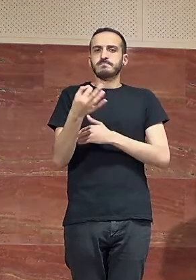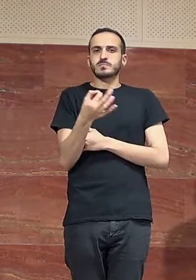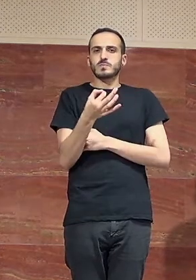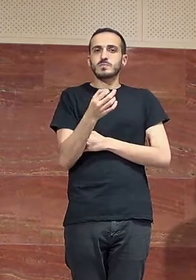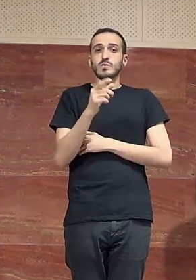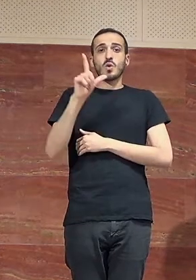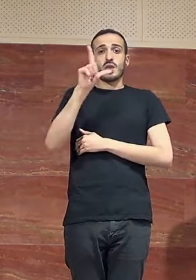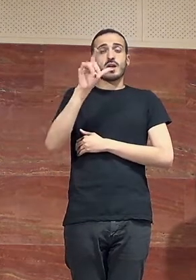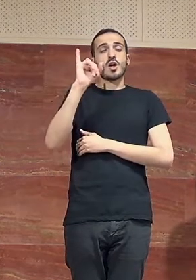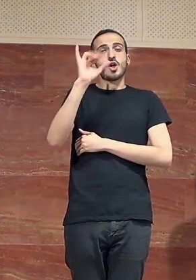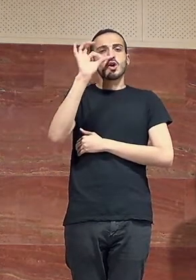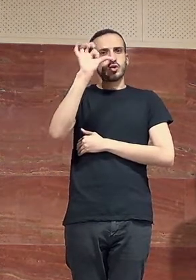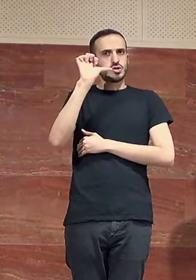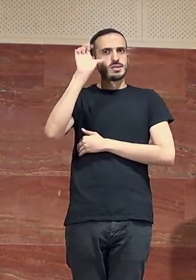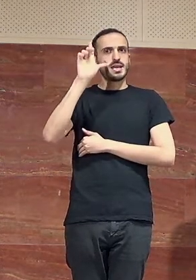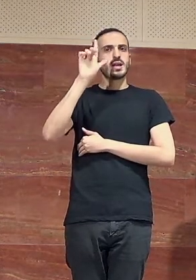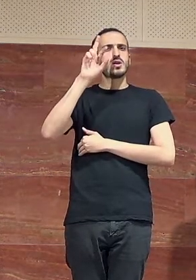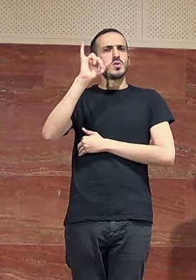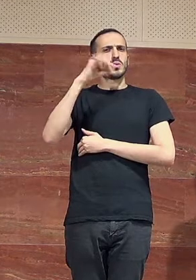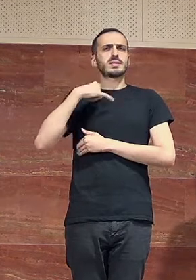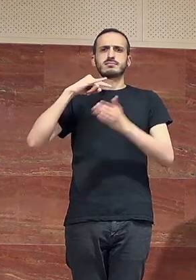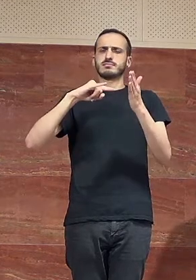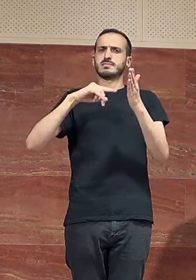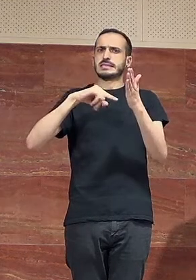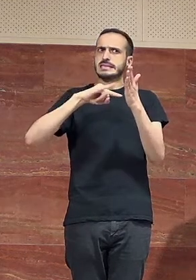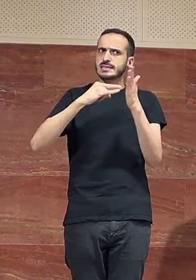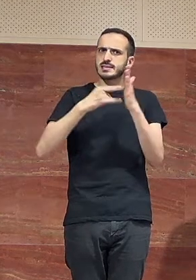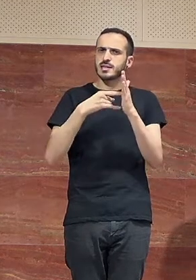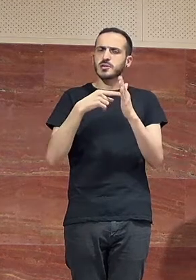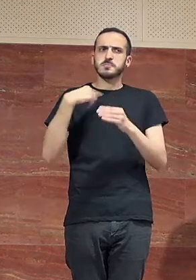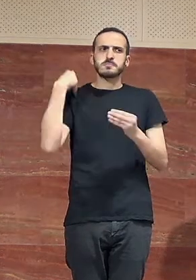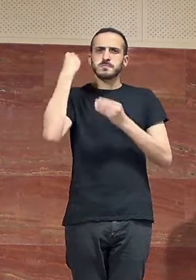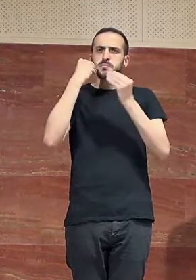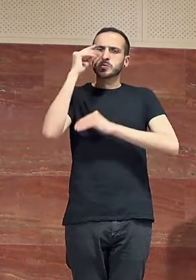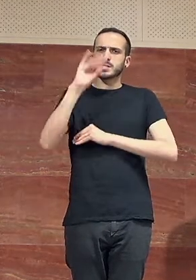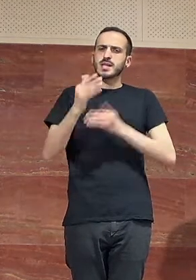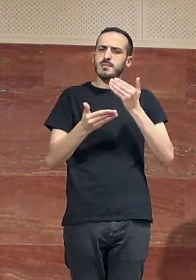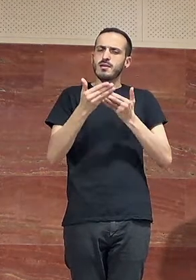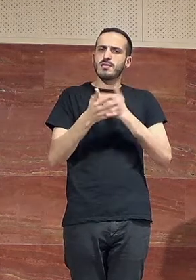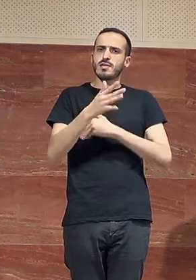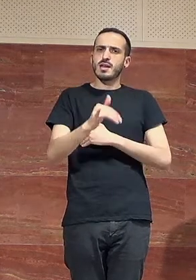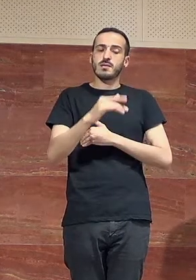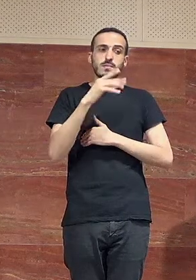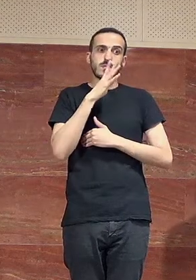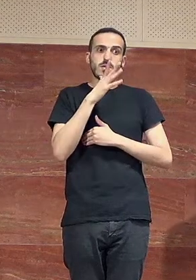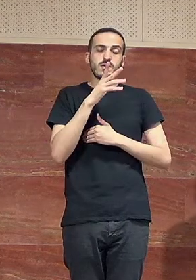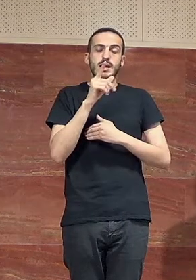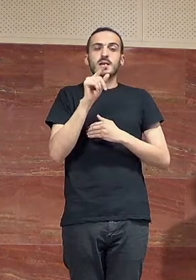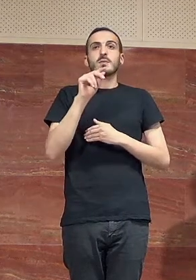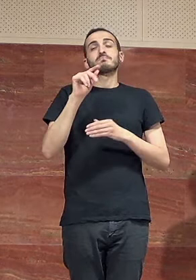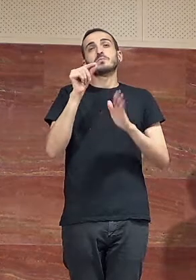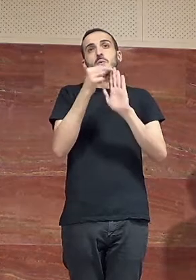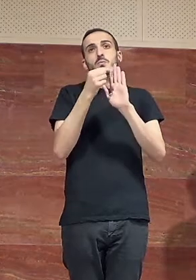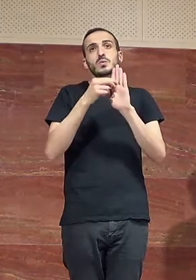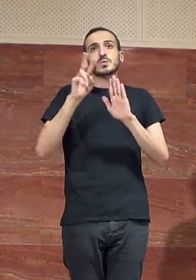forma, digamos, que yo como técnico y él como técnico siempre hemos entendido que se hacía la ciudad, que es yendo directamente al punto 2. Los